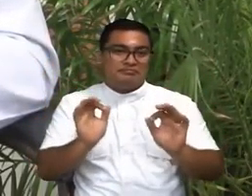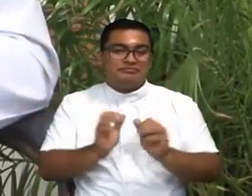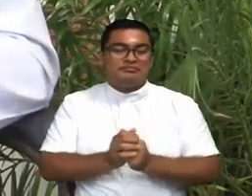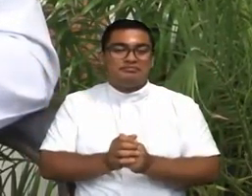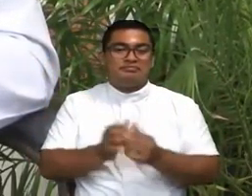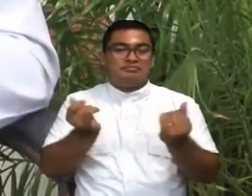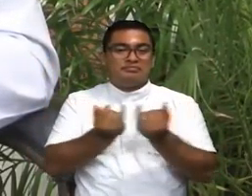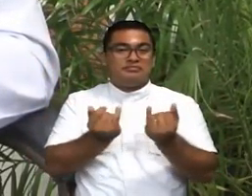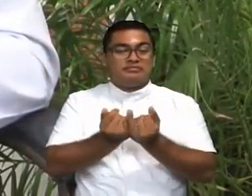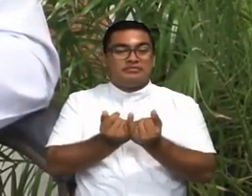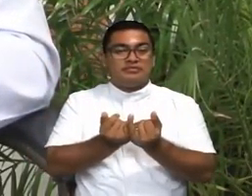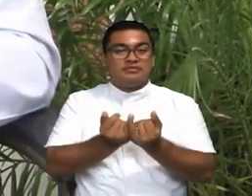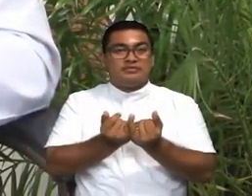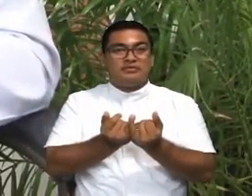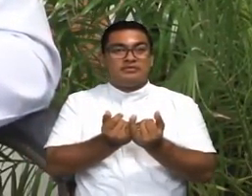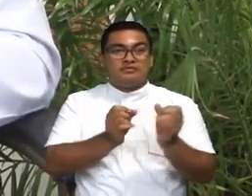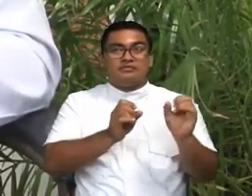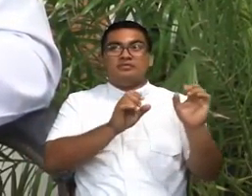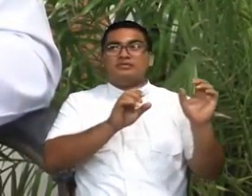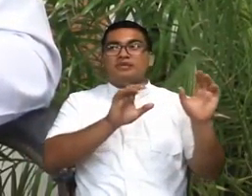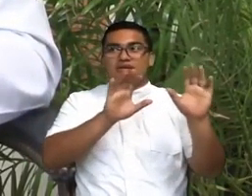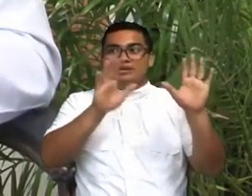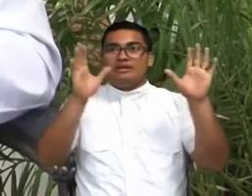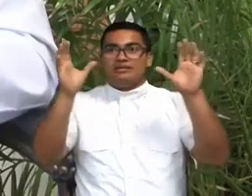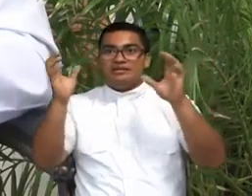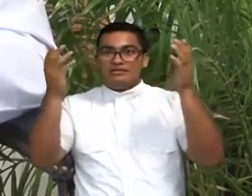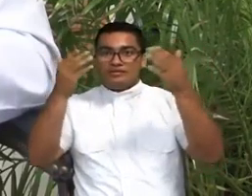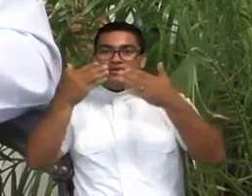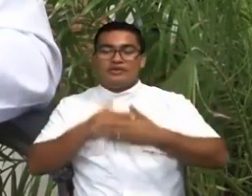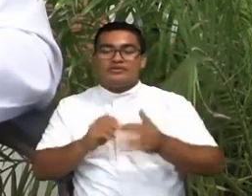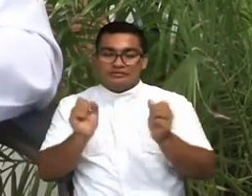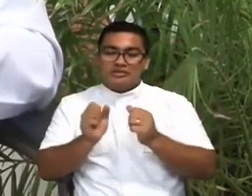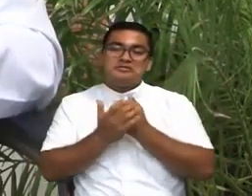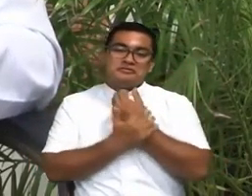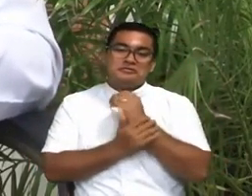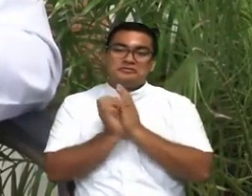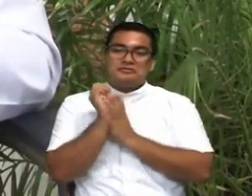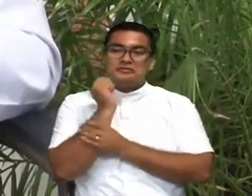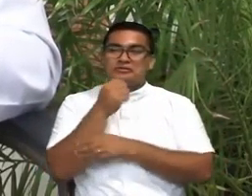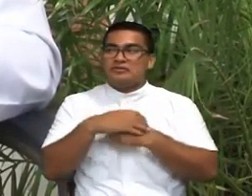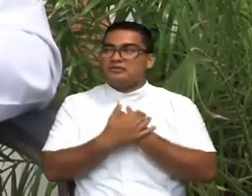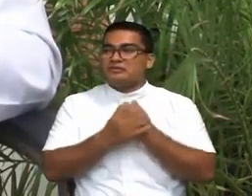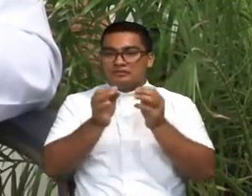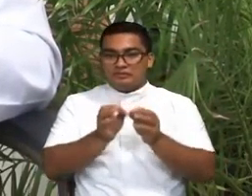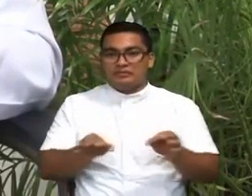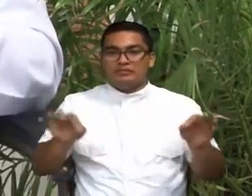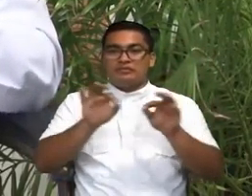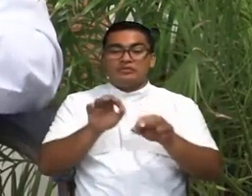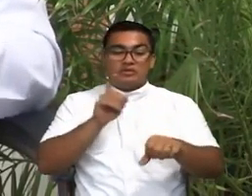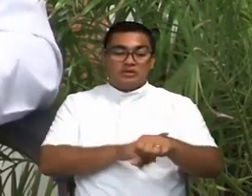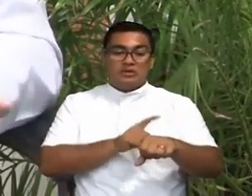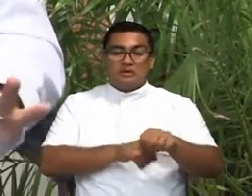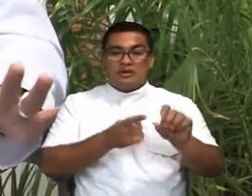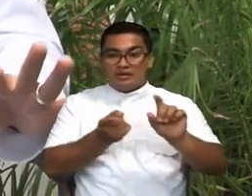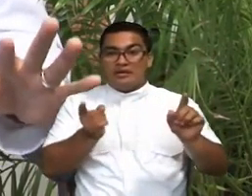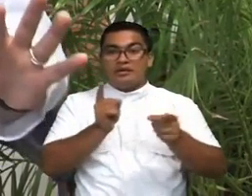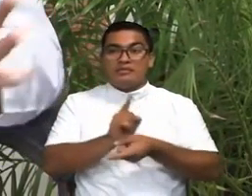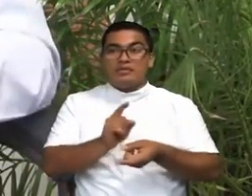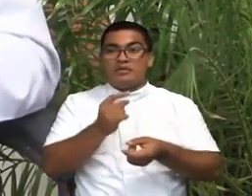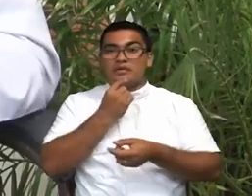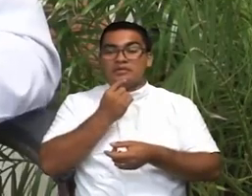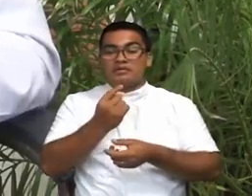una madrugada súper helada. Uh-huh. Sí, lo que se recomienda es o cambiar el horario o no hacerlo por lo